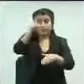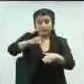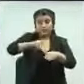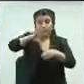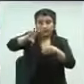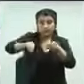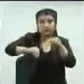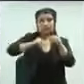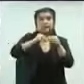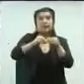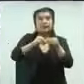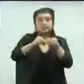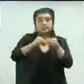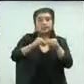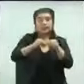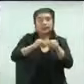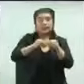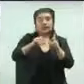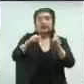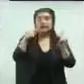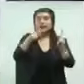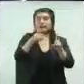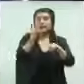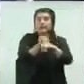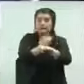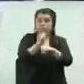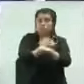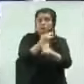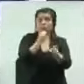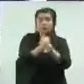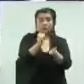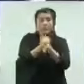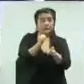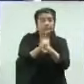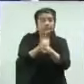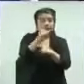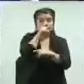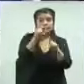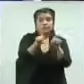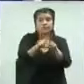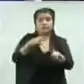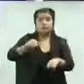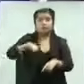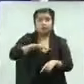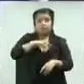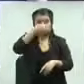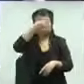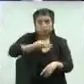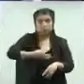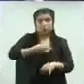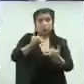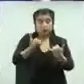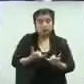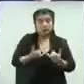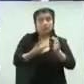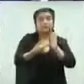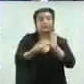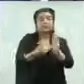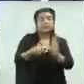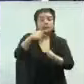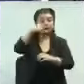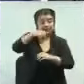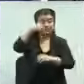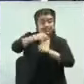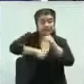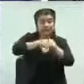justamente esas garantías para que la maquinaria se utilice. Por el otro lado, estamos absolutamente ciertos, como nos lo ha demostrado este año sin